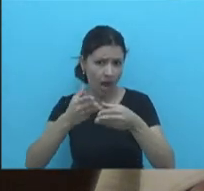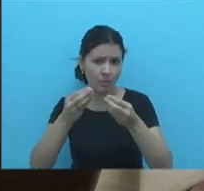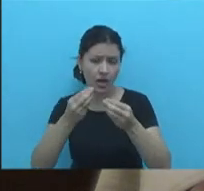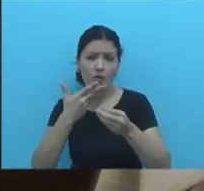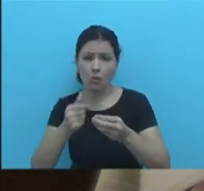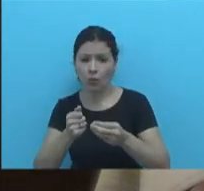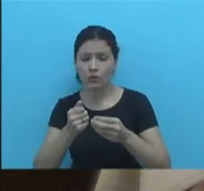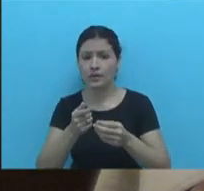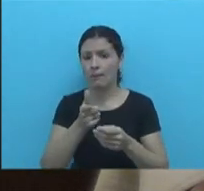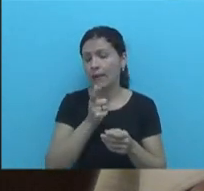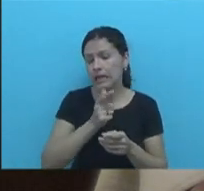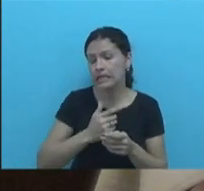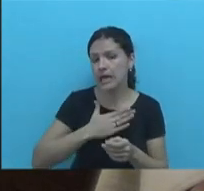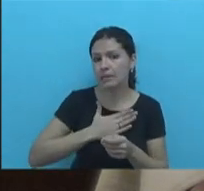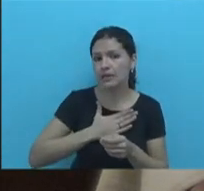también que ser